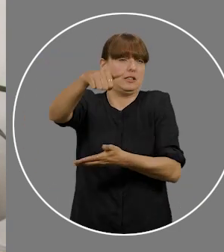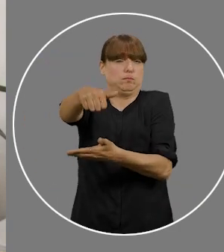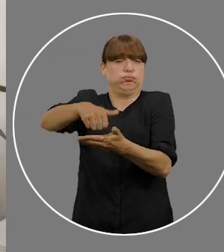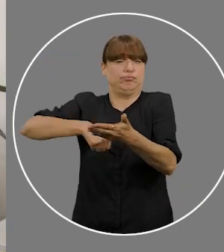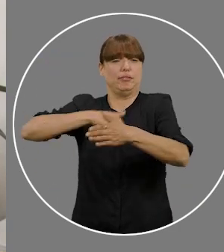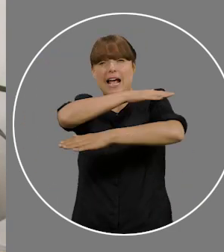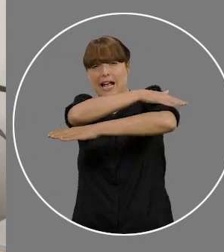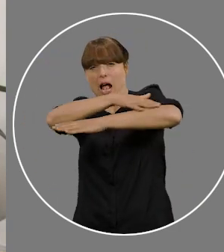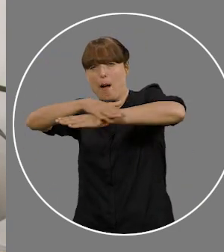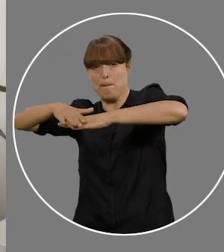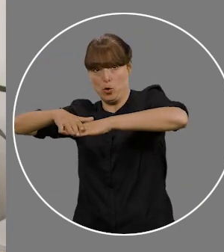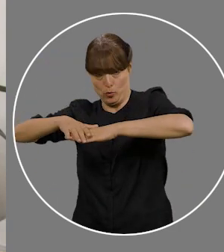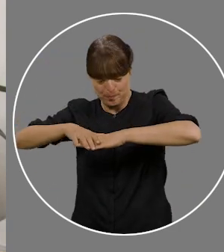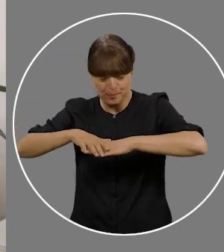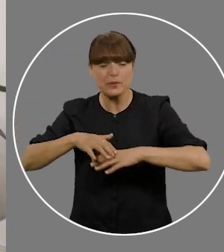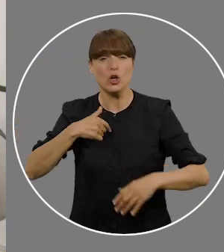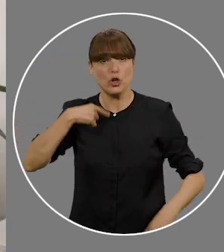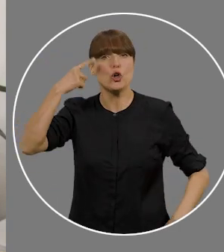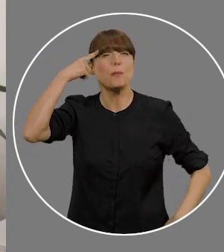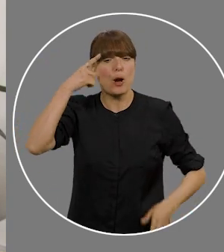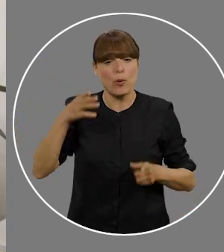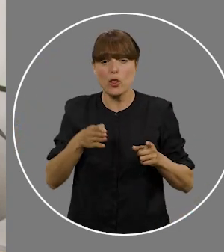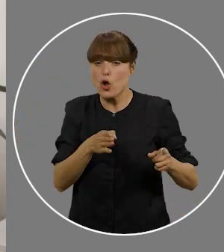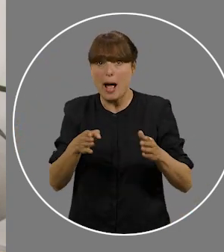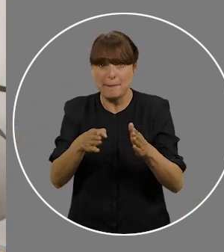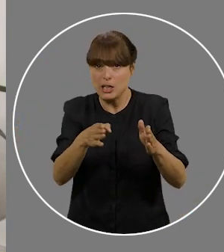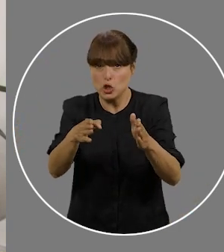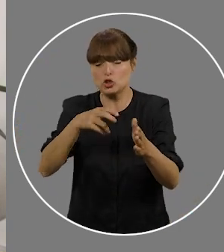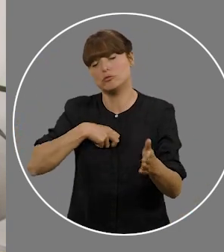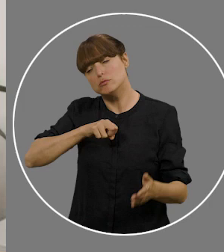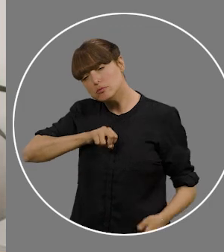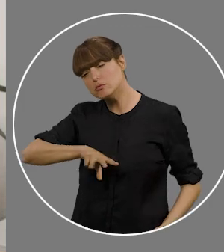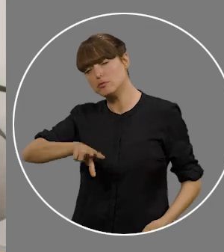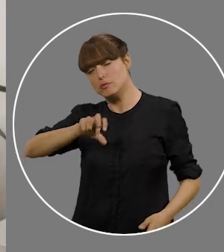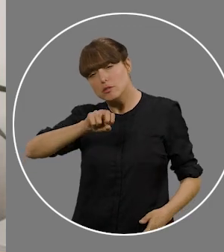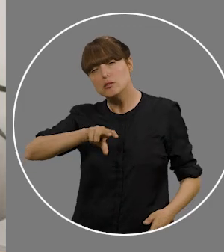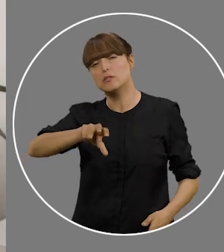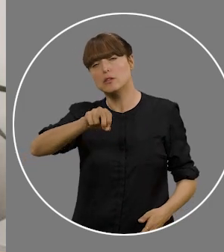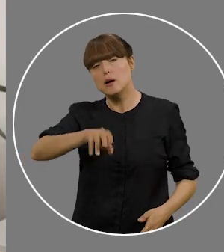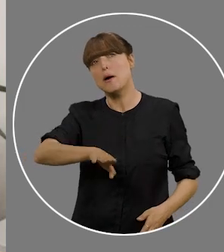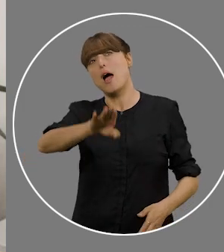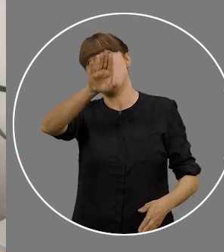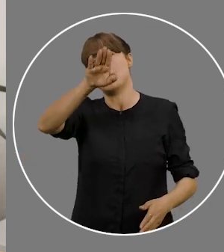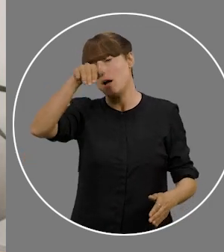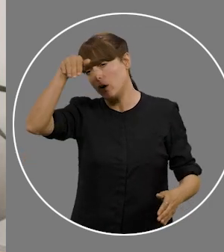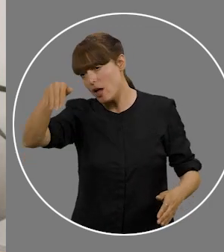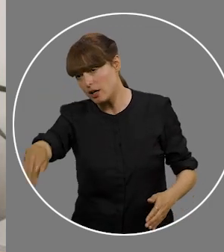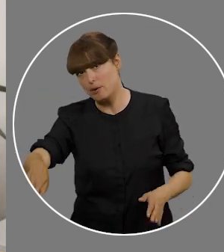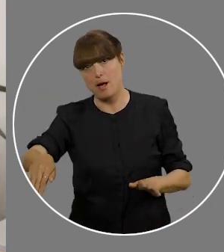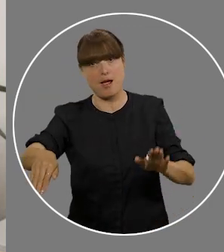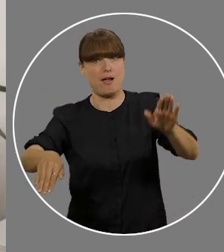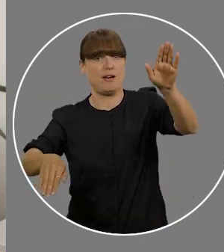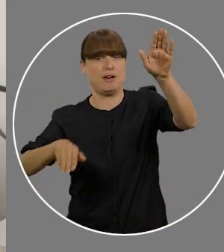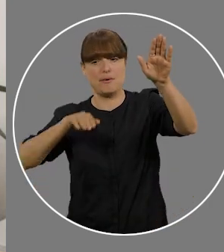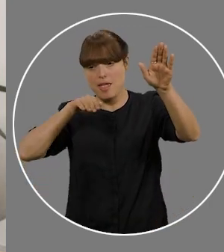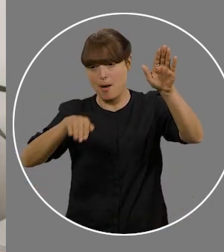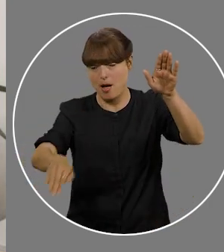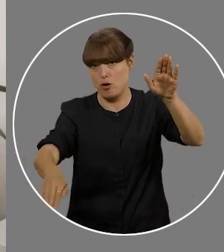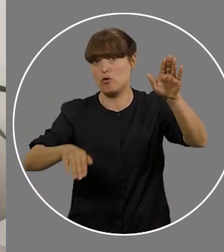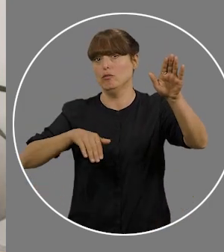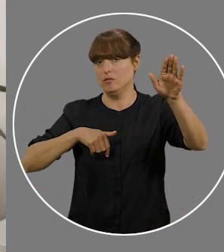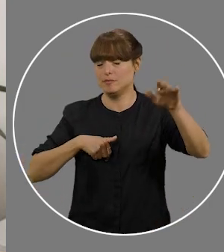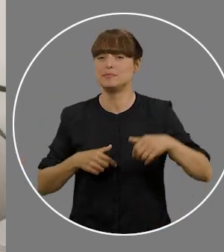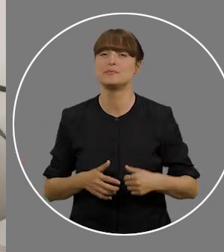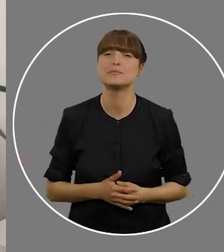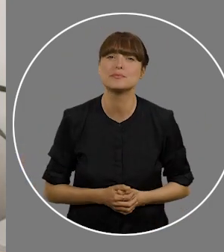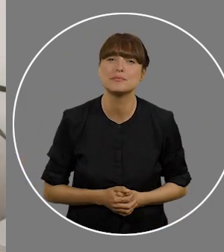los garroferos y había un camino, pues varios caminos que iban unos más para arriba y otro más para abajo. Explíquenos, por